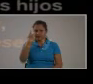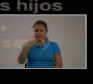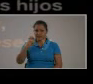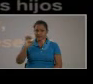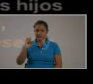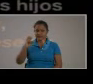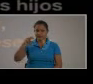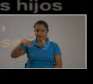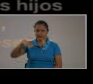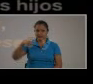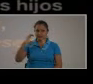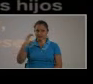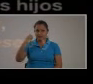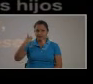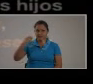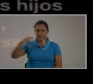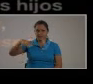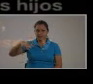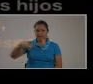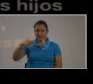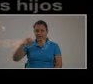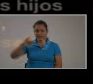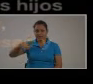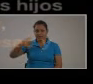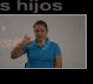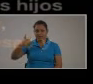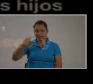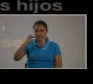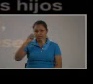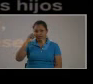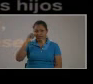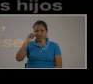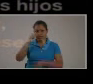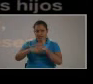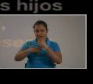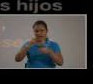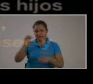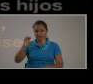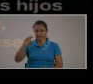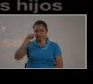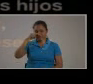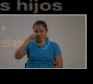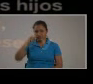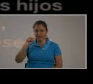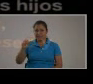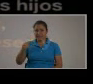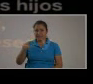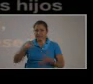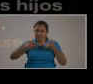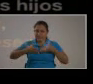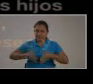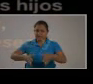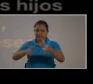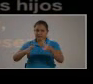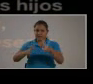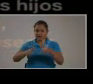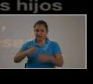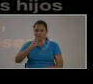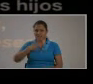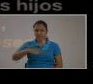y Jafet, hijos de Noé, a quienes les nacieron hijos después del